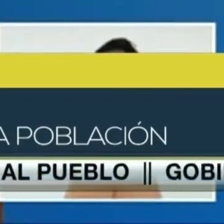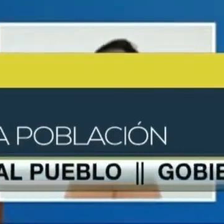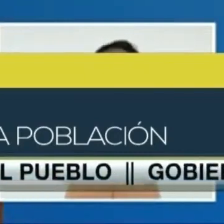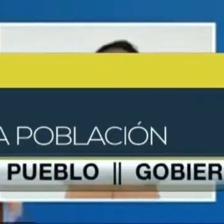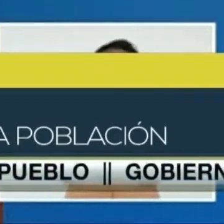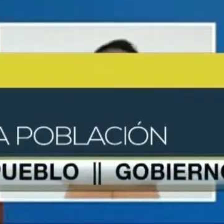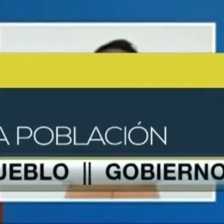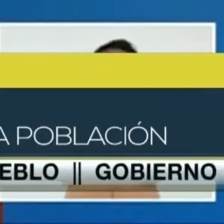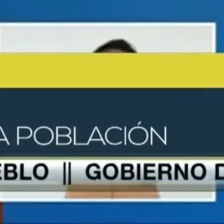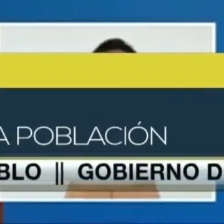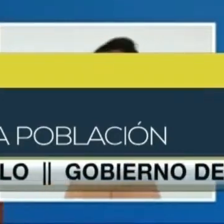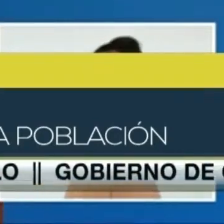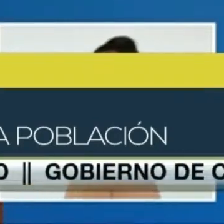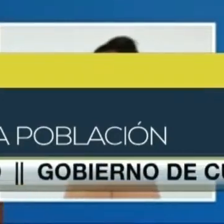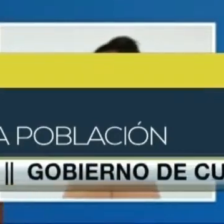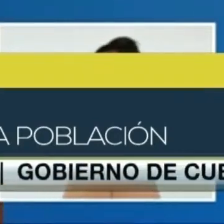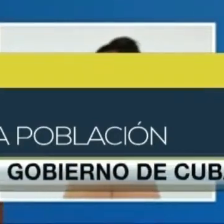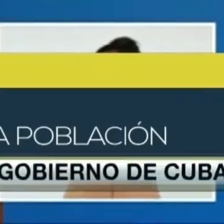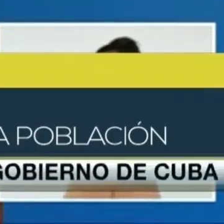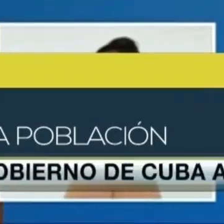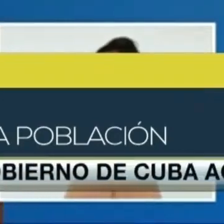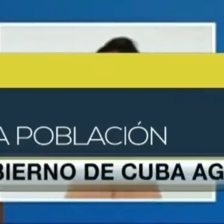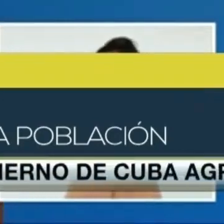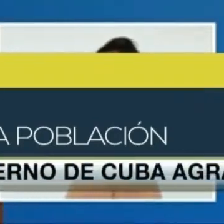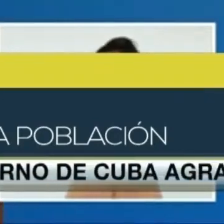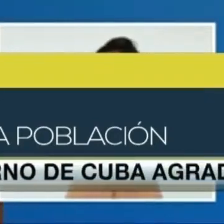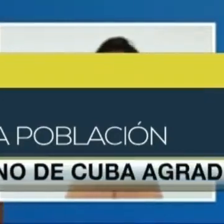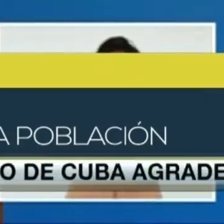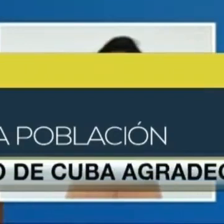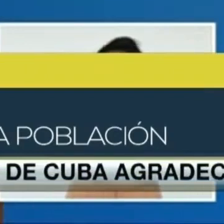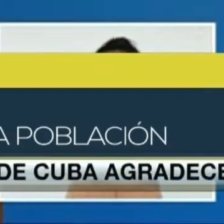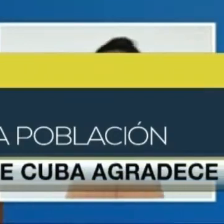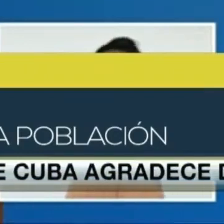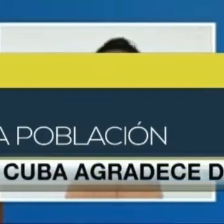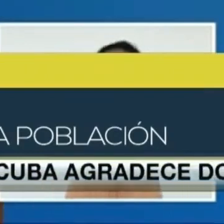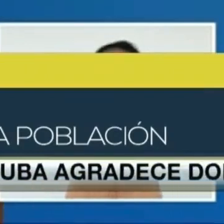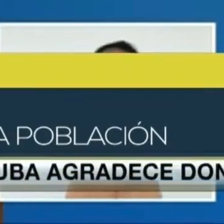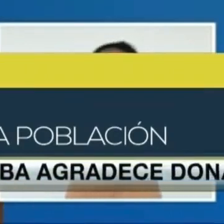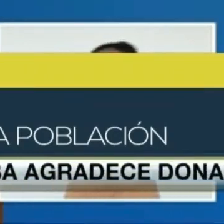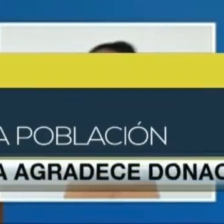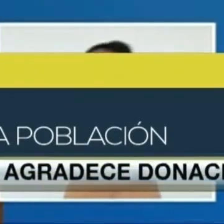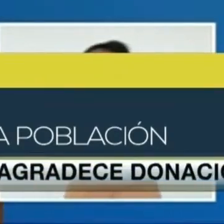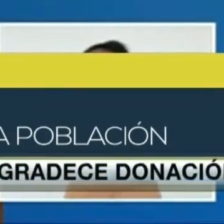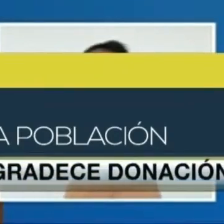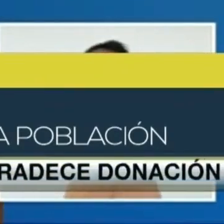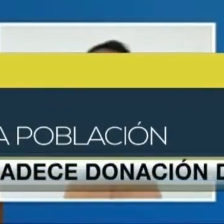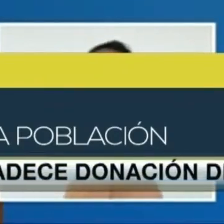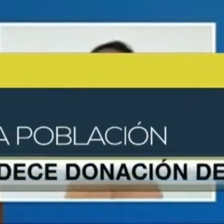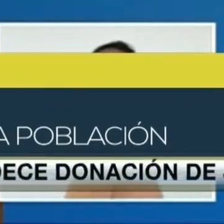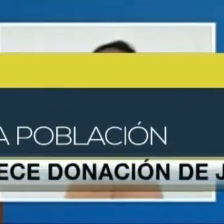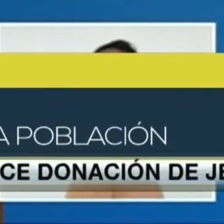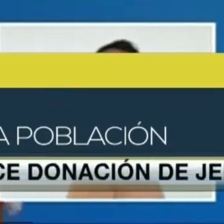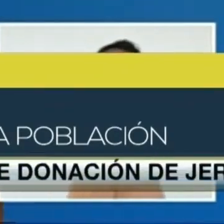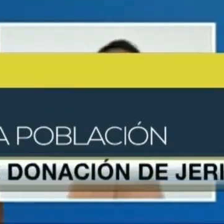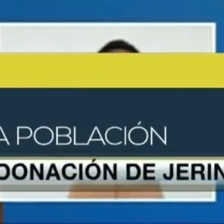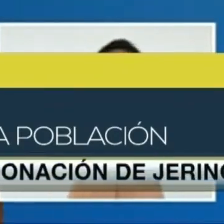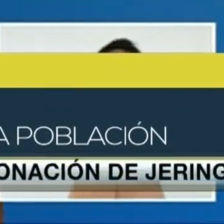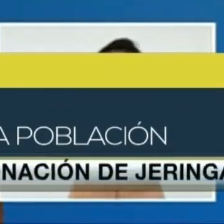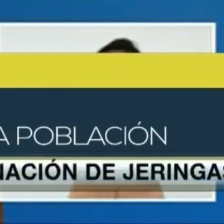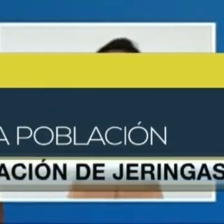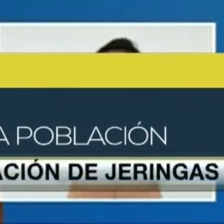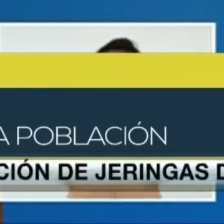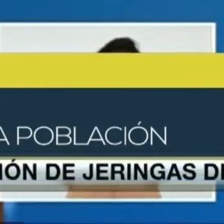Bacuba, y que se suspendieron repentinamente apenas horas después de haber